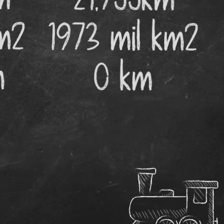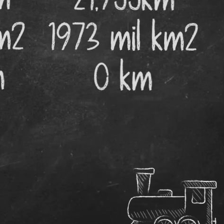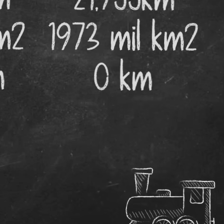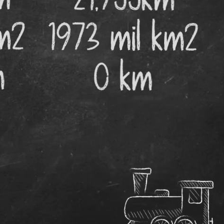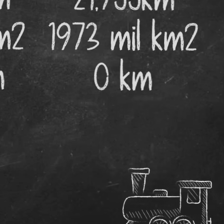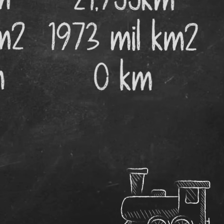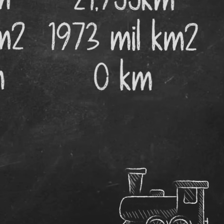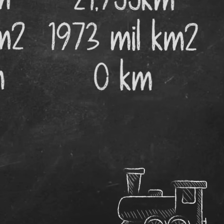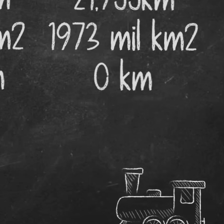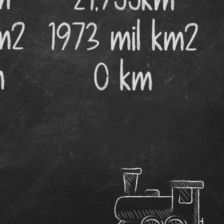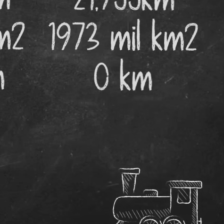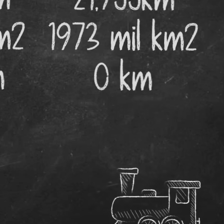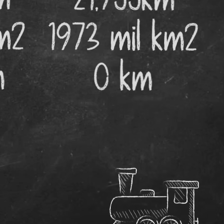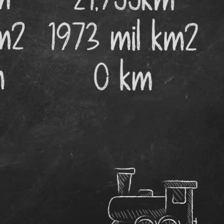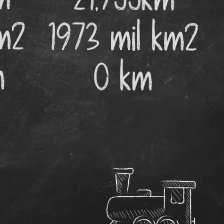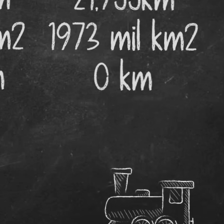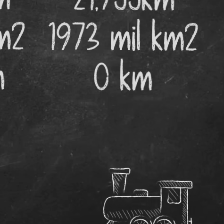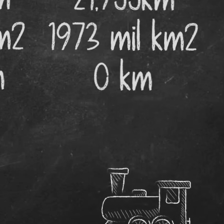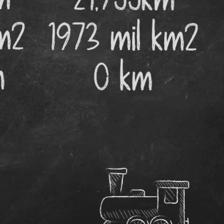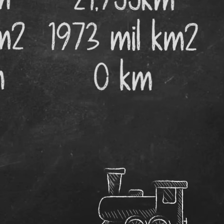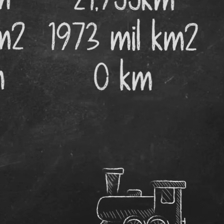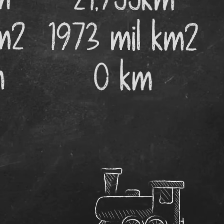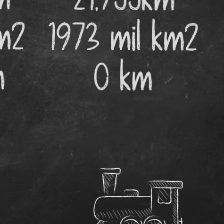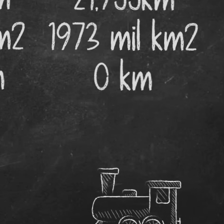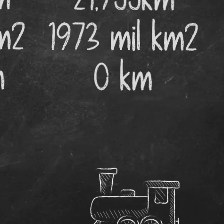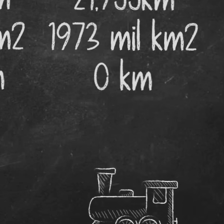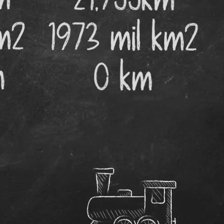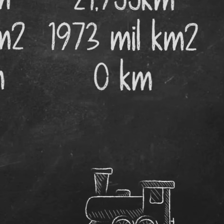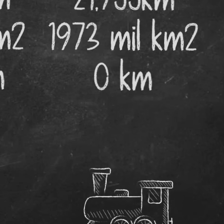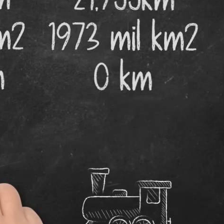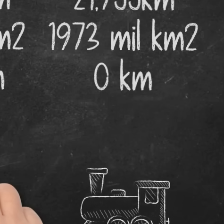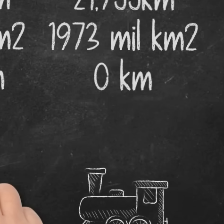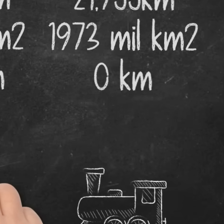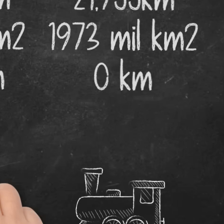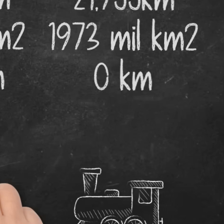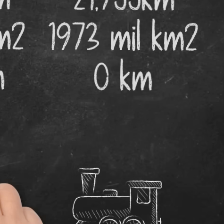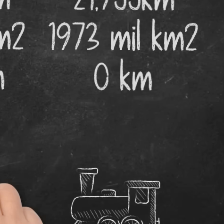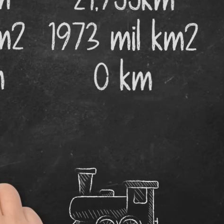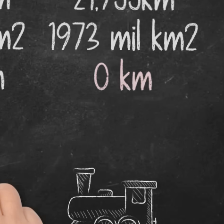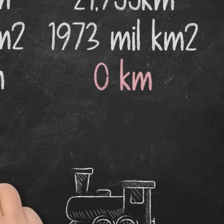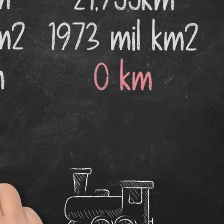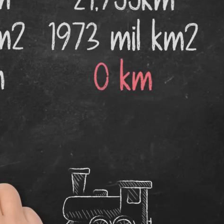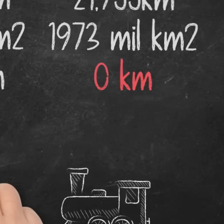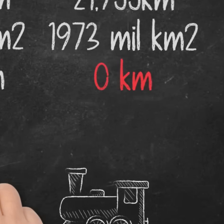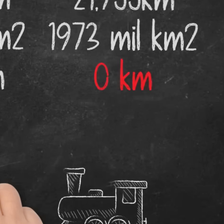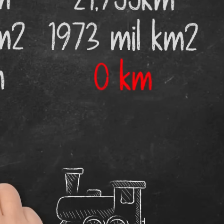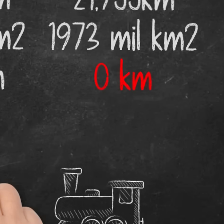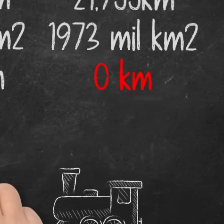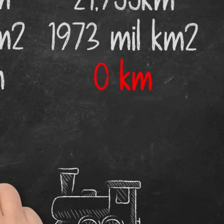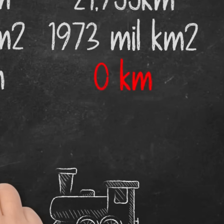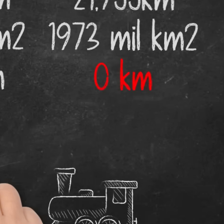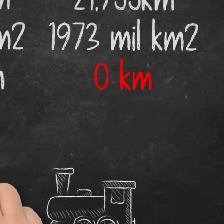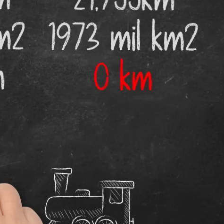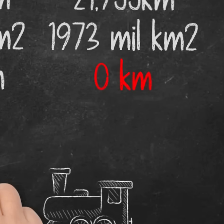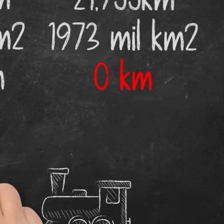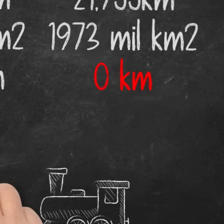férreas para un territorio de 506.000 kilómetros cuadrados. Deja ver si entendí. De esos 16.000, 3.900 corresponden a trenes